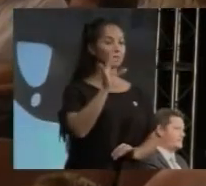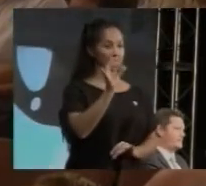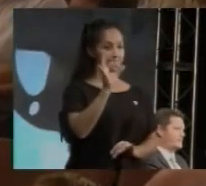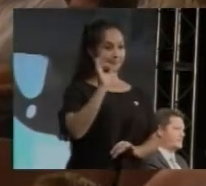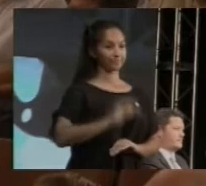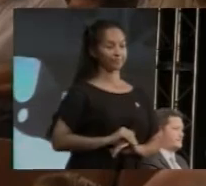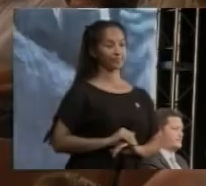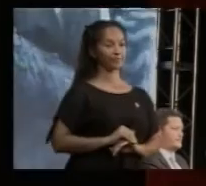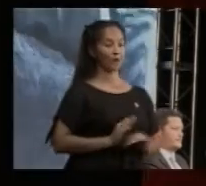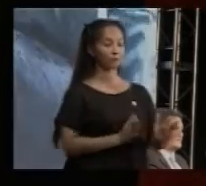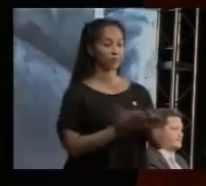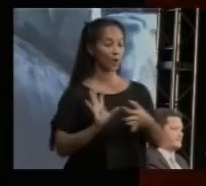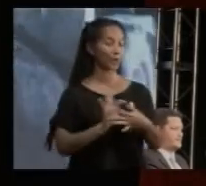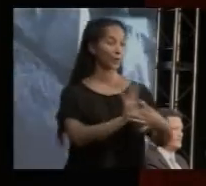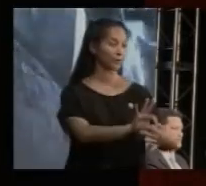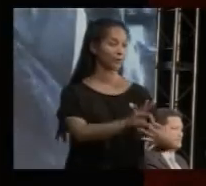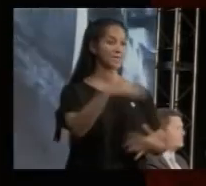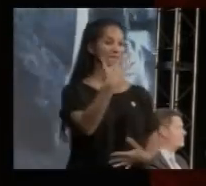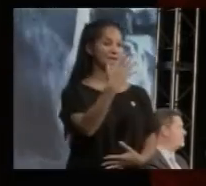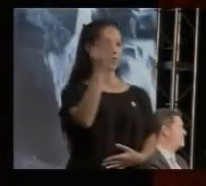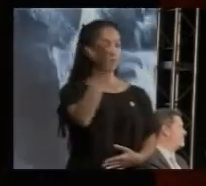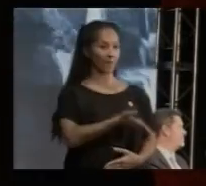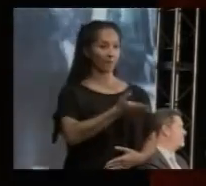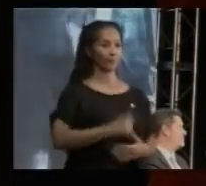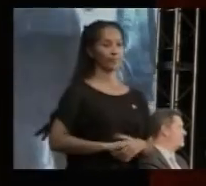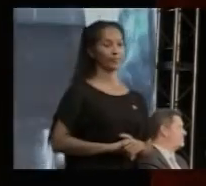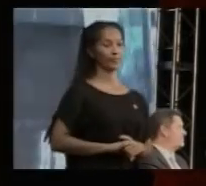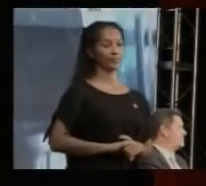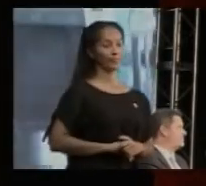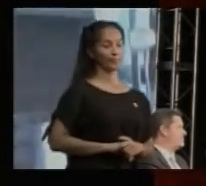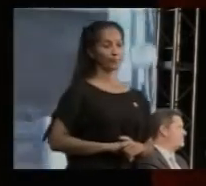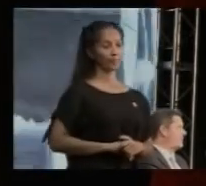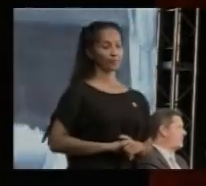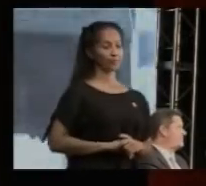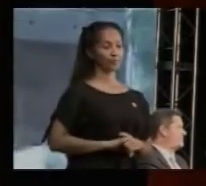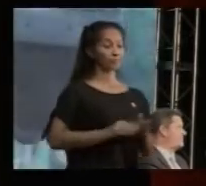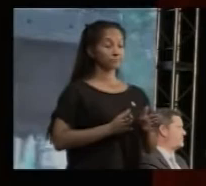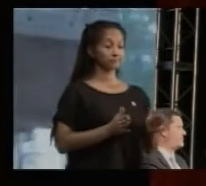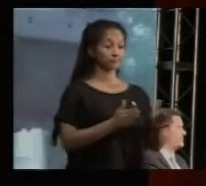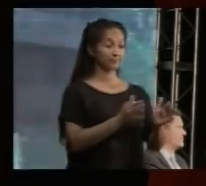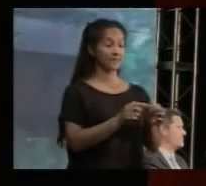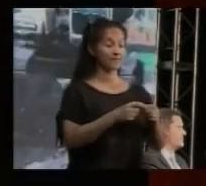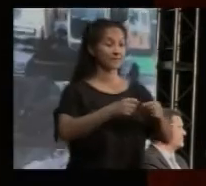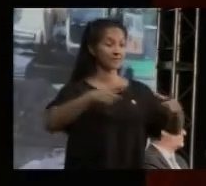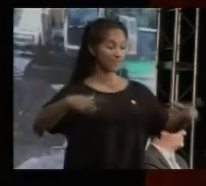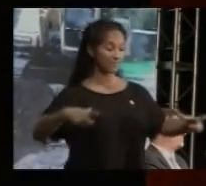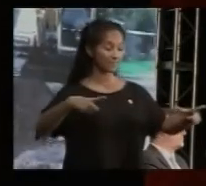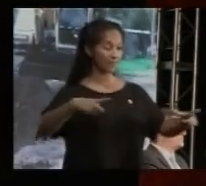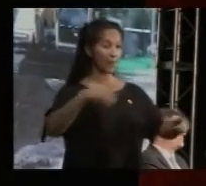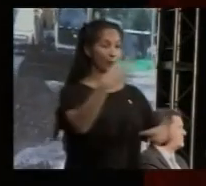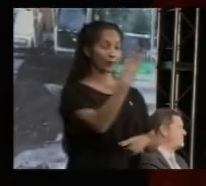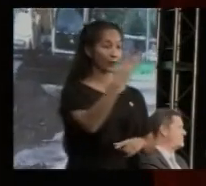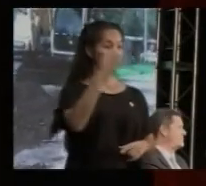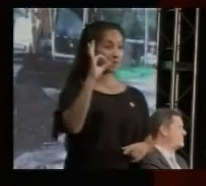kilómetro 5.5. En esta obra, nuestra subsecretaría de saneamiento está ejecutando 4.000 metros de